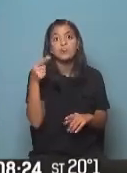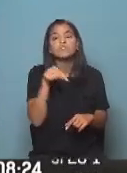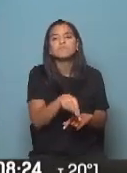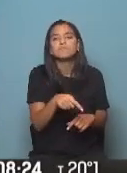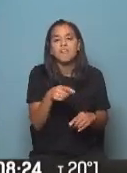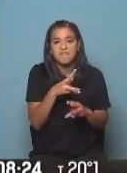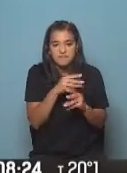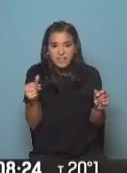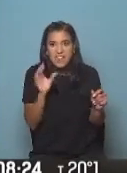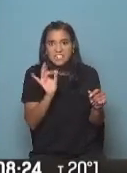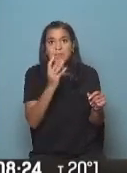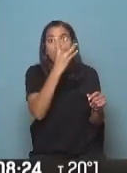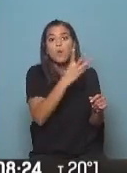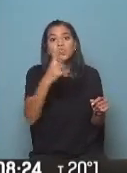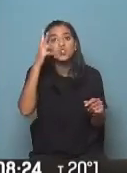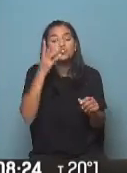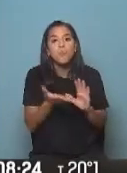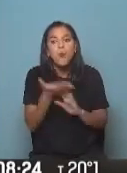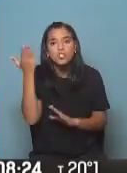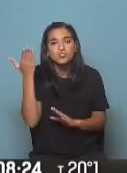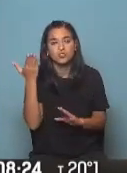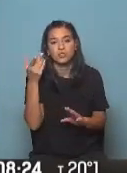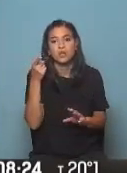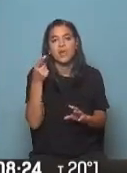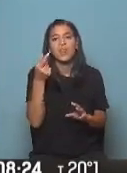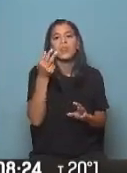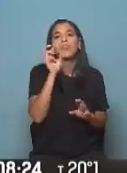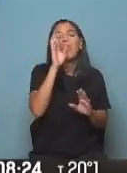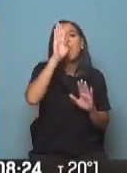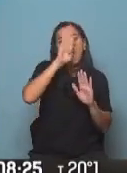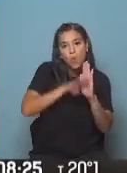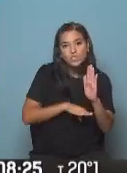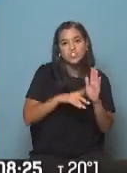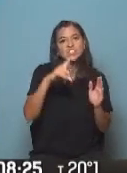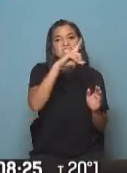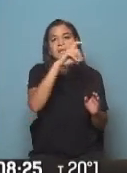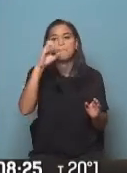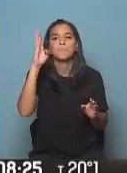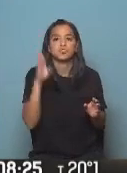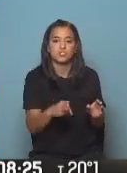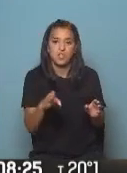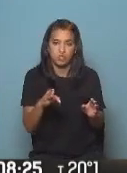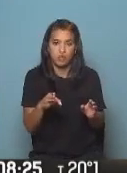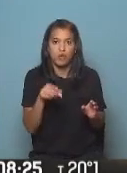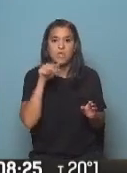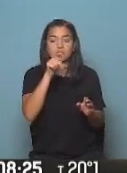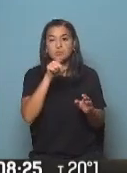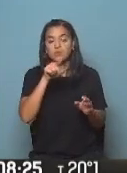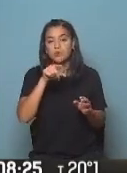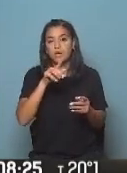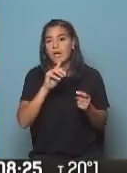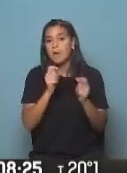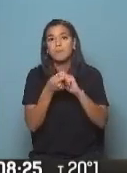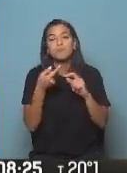48%. ¿Qué fue lo que pasó? Tuvimos una devaluación de casi el 100%. Eso fue lo que distorsionó cualquier